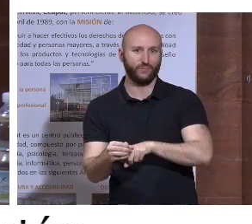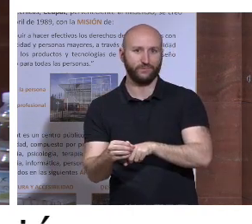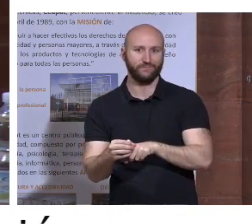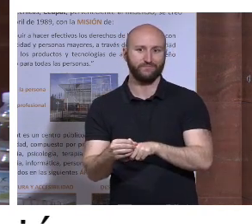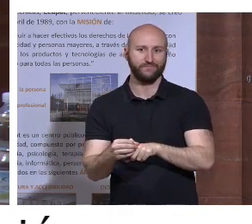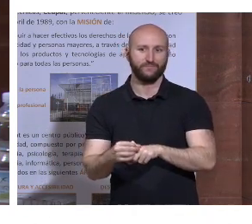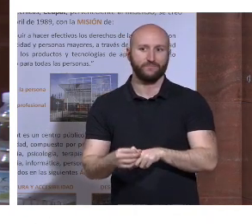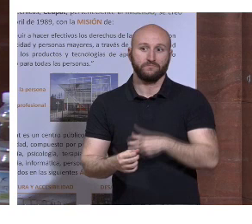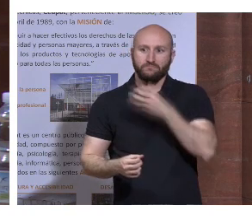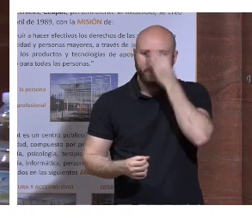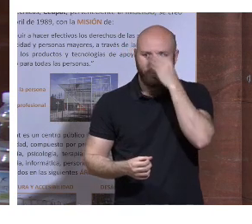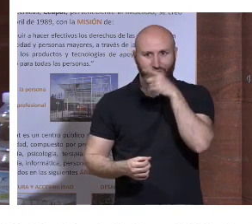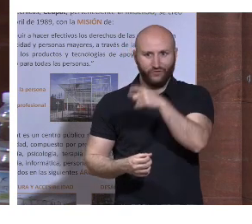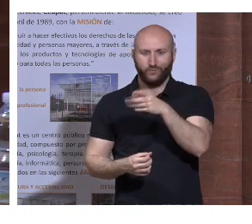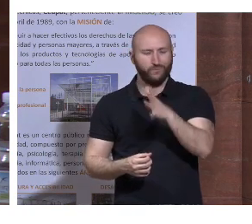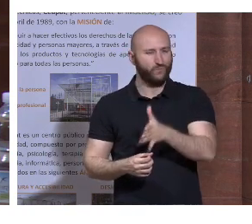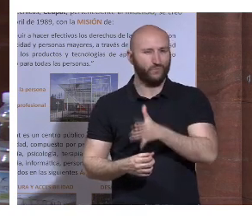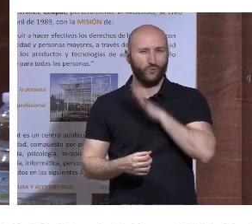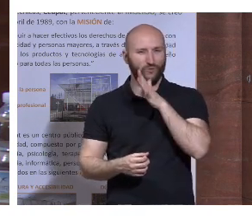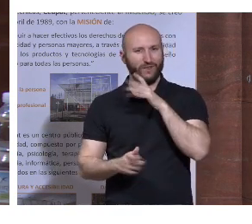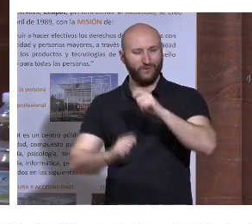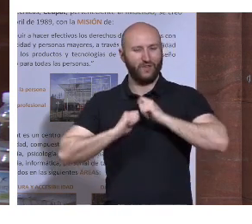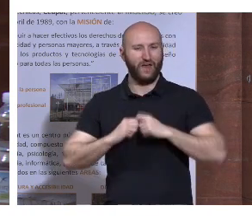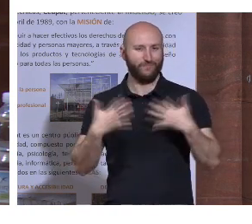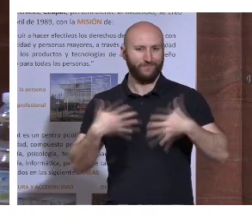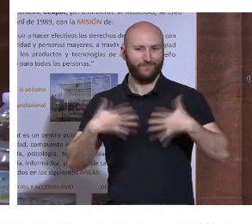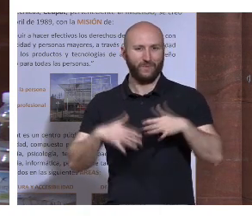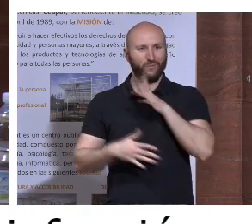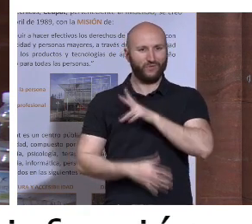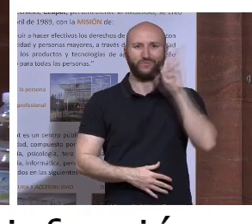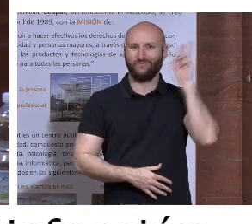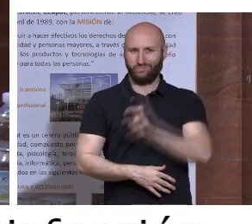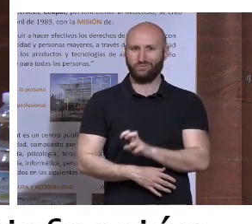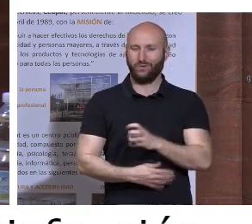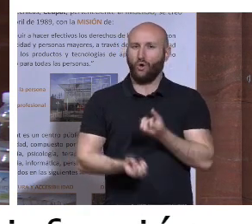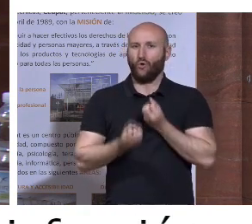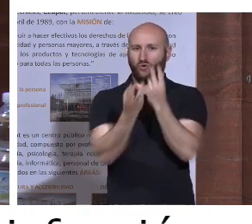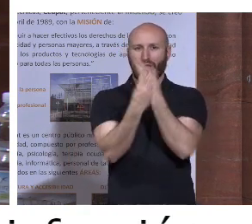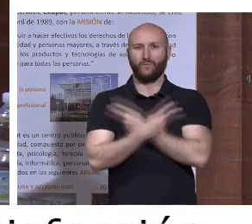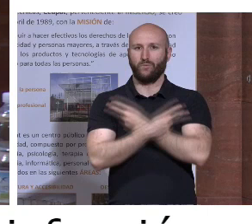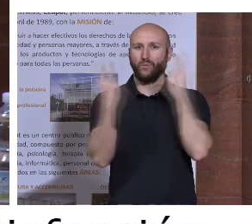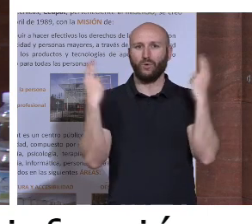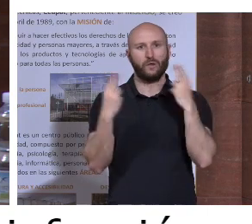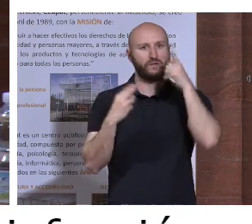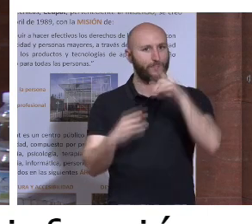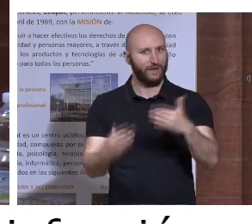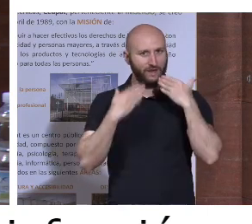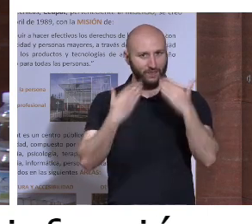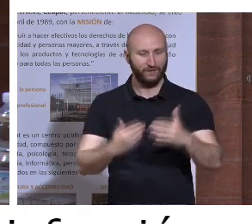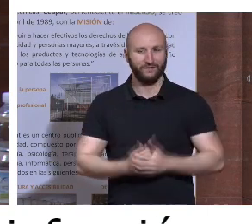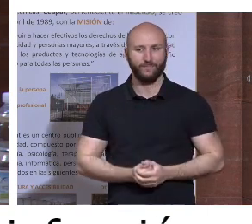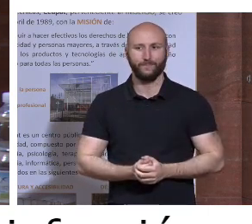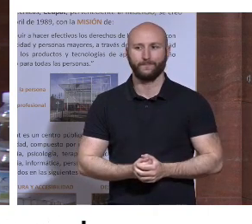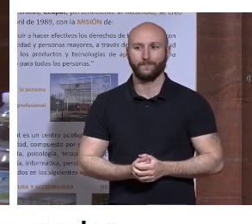para mí es un motivo de satisfacción por eso estar aquí y poder decir esto públicamente y agradecerlo. Así